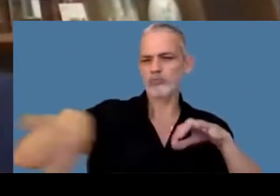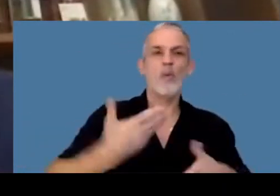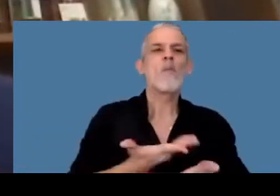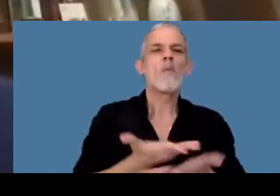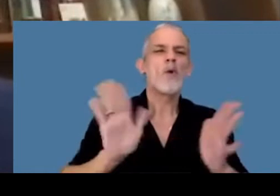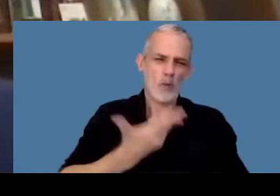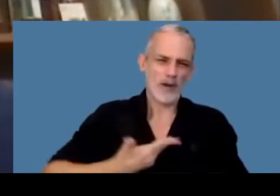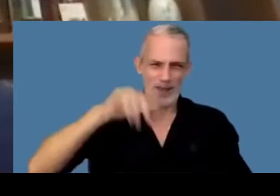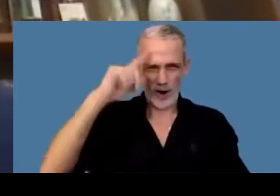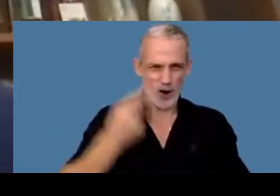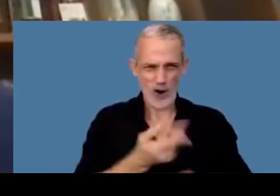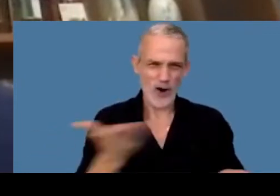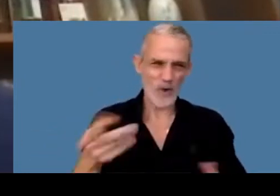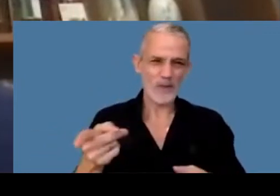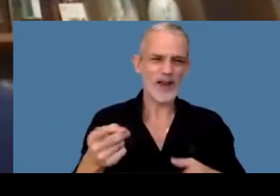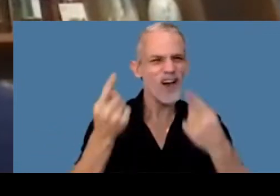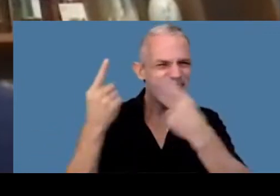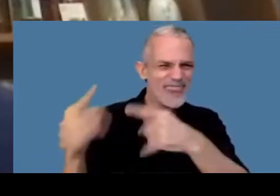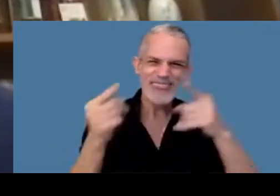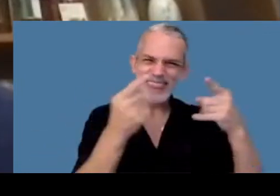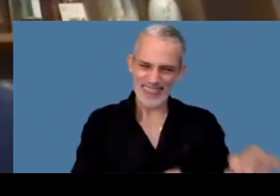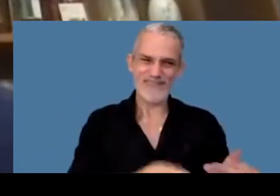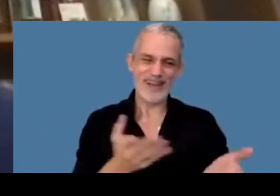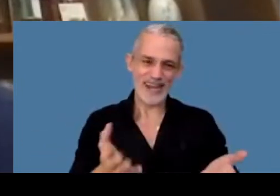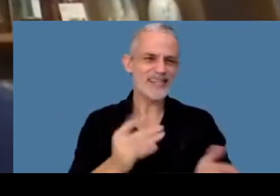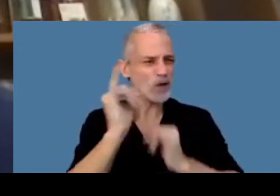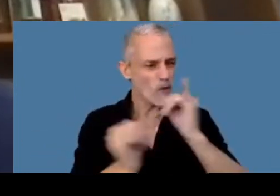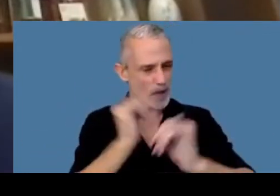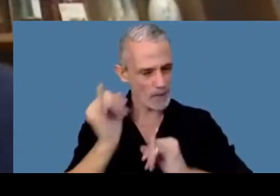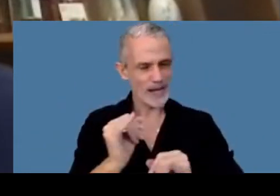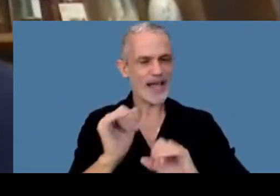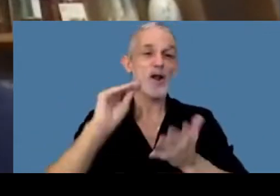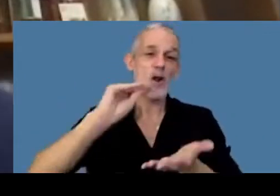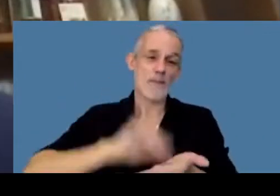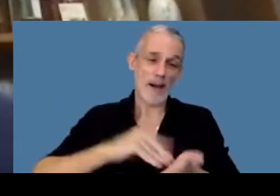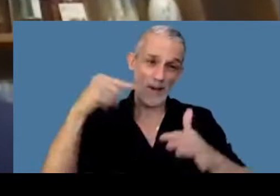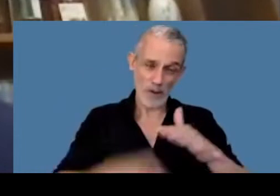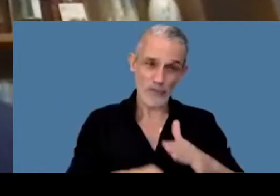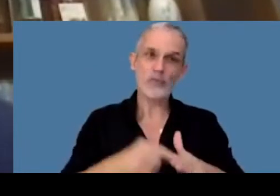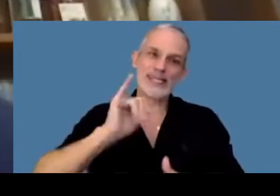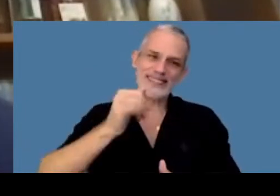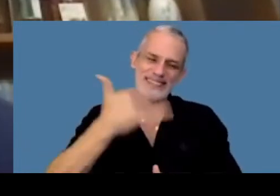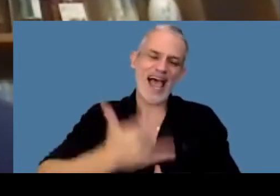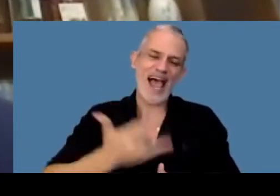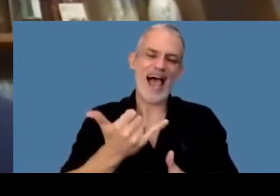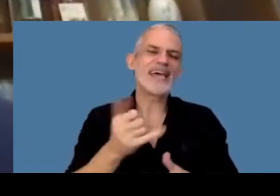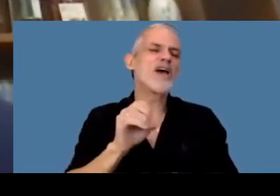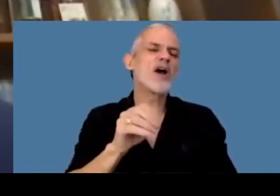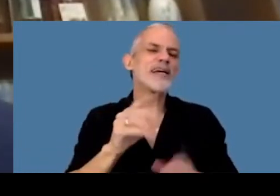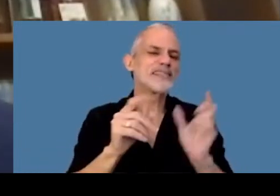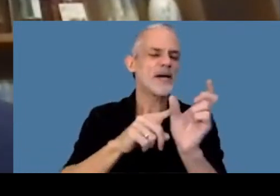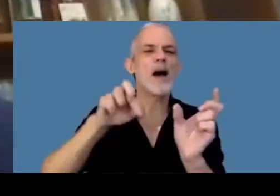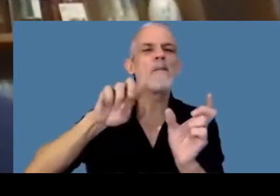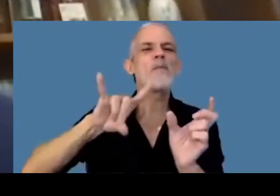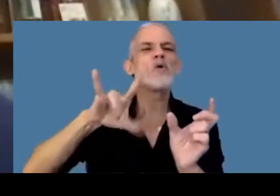esto difiere, y ahora voy a explicarlo más, porque en el sector público sí existe lo que se denomina pluralidad